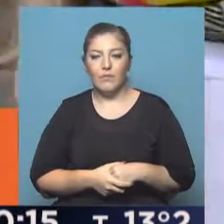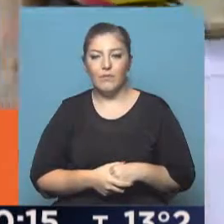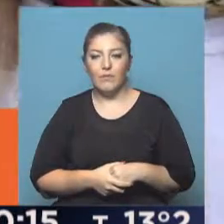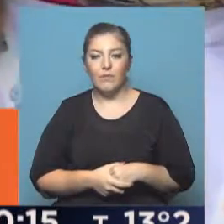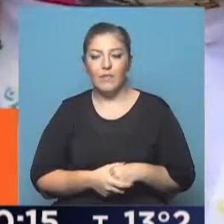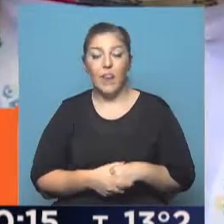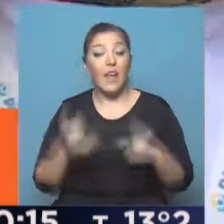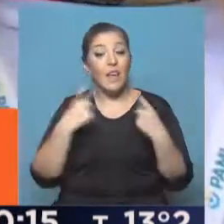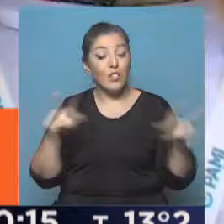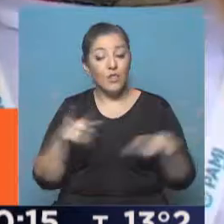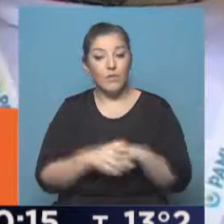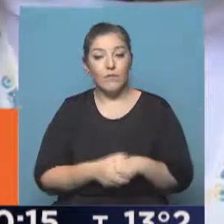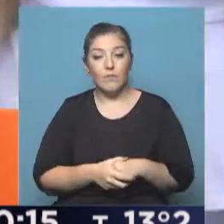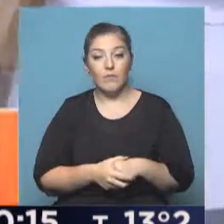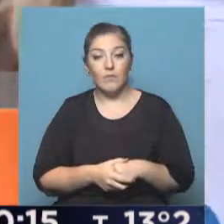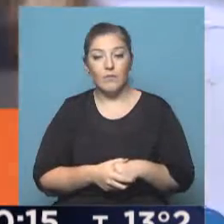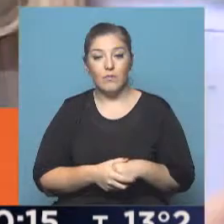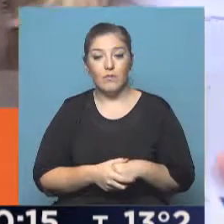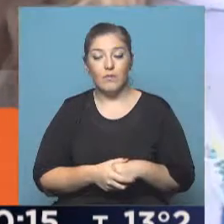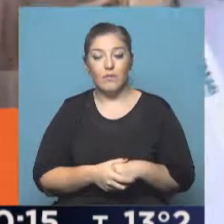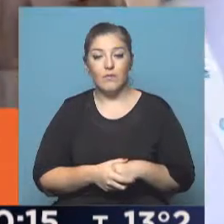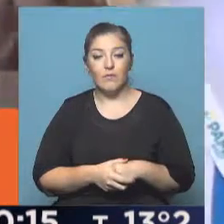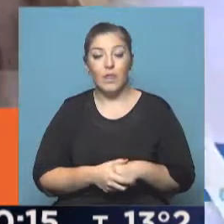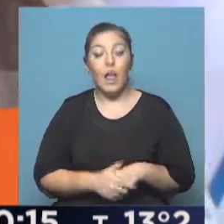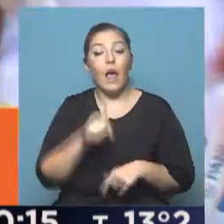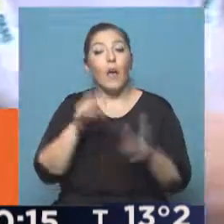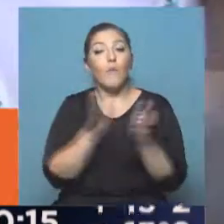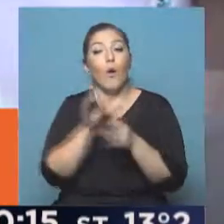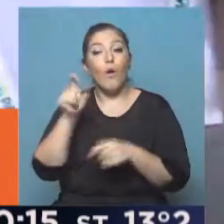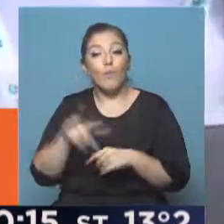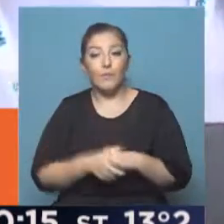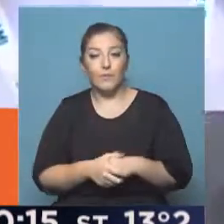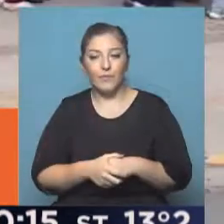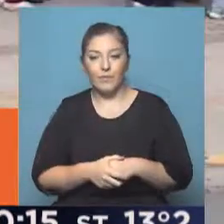canción? Charlie. Sí, Charlie. ¿Aquí con la compañía?